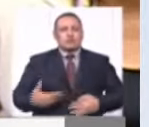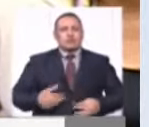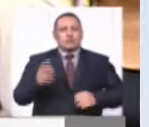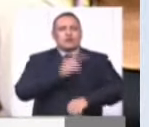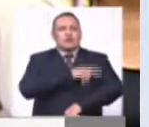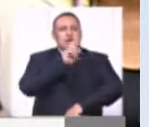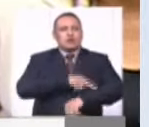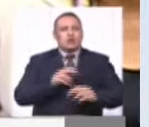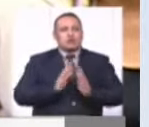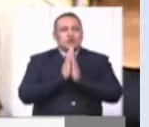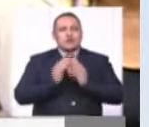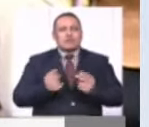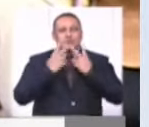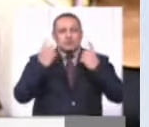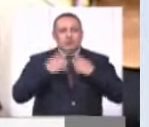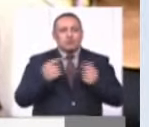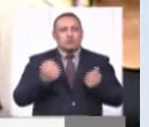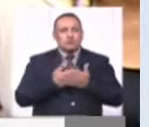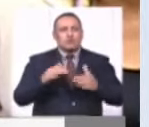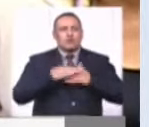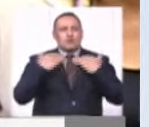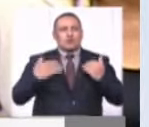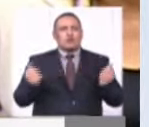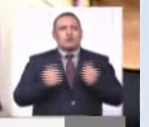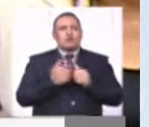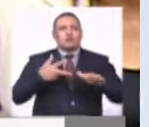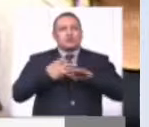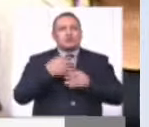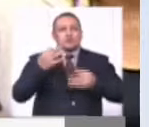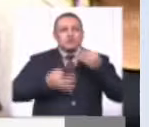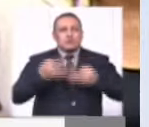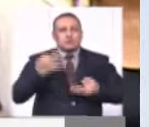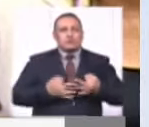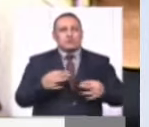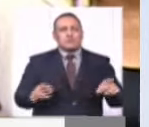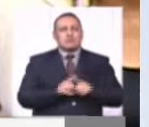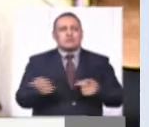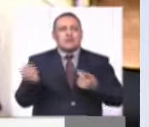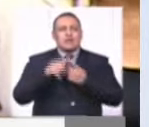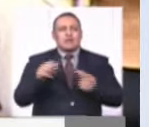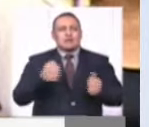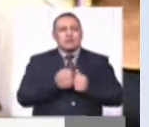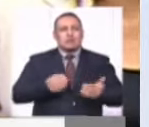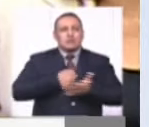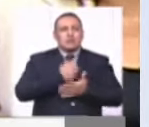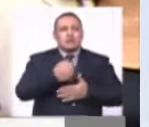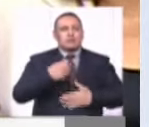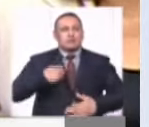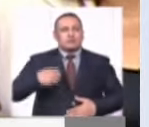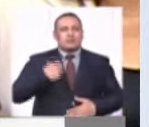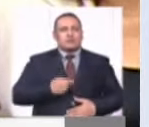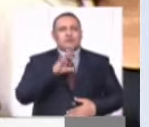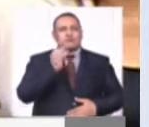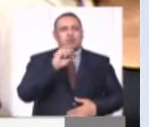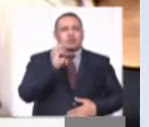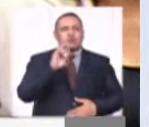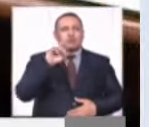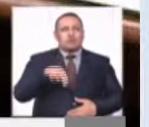región Ucayali están siendo perjudicados con el recorte presupuestal al Fondo de Compensación Municipal